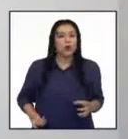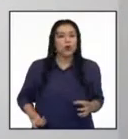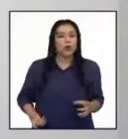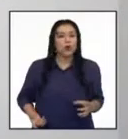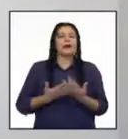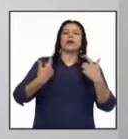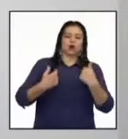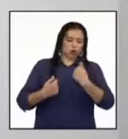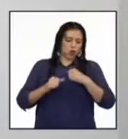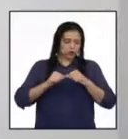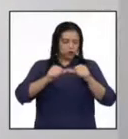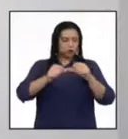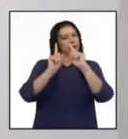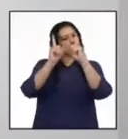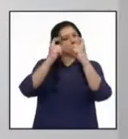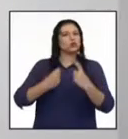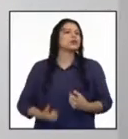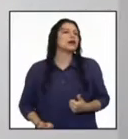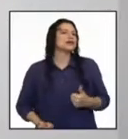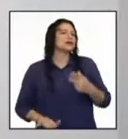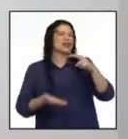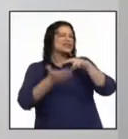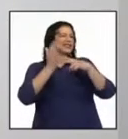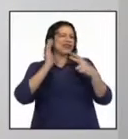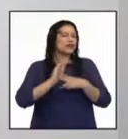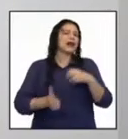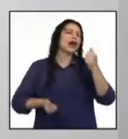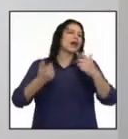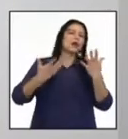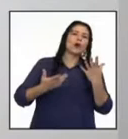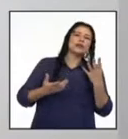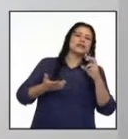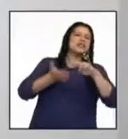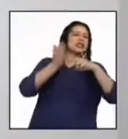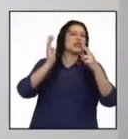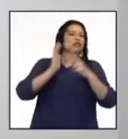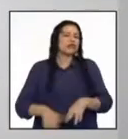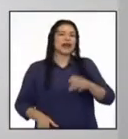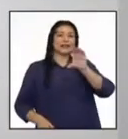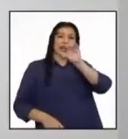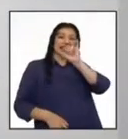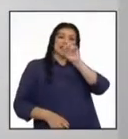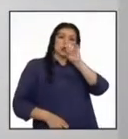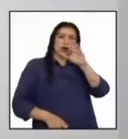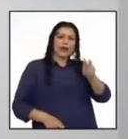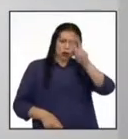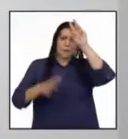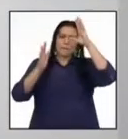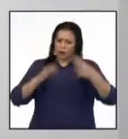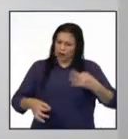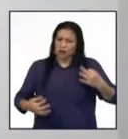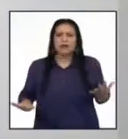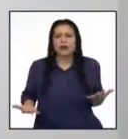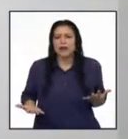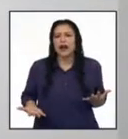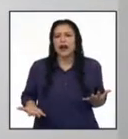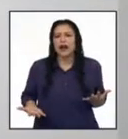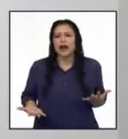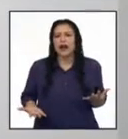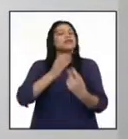seguir cuestionándose qué es y qué implica ser ciudadana o ciudadano, qué